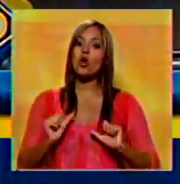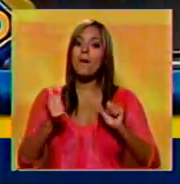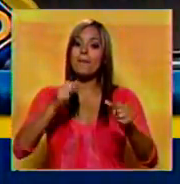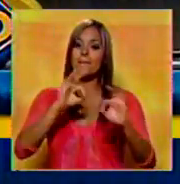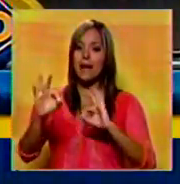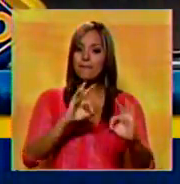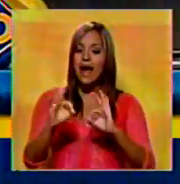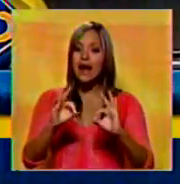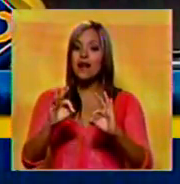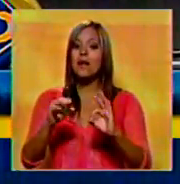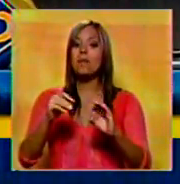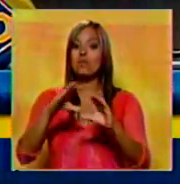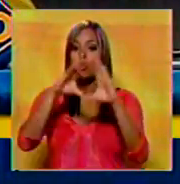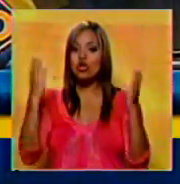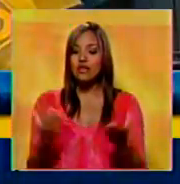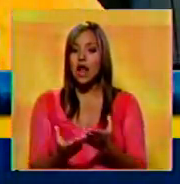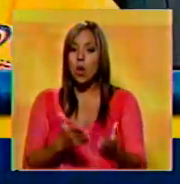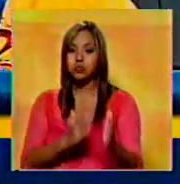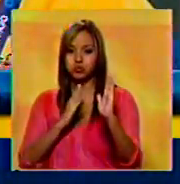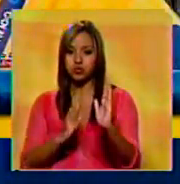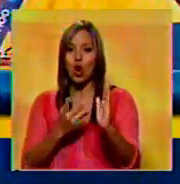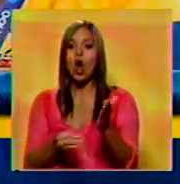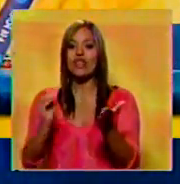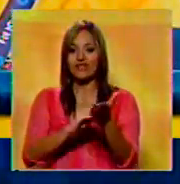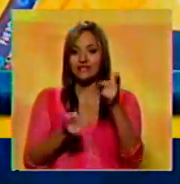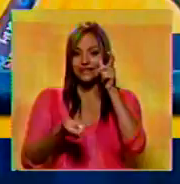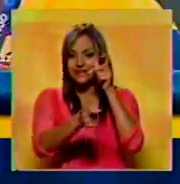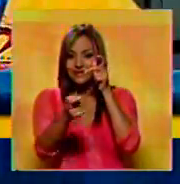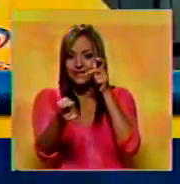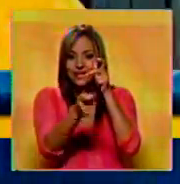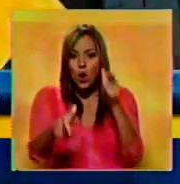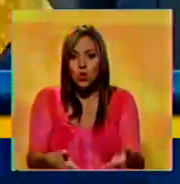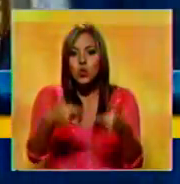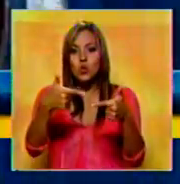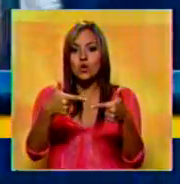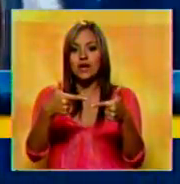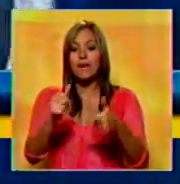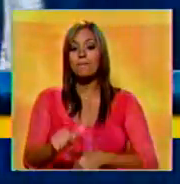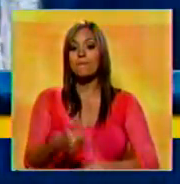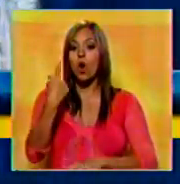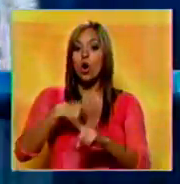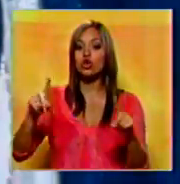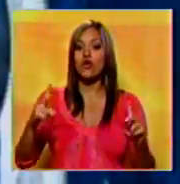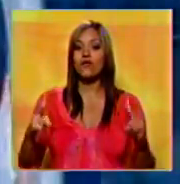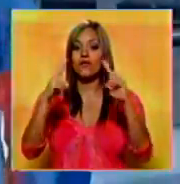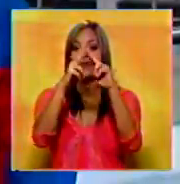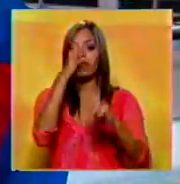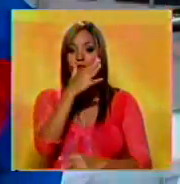prepararse para clasificar los Juegos Mundiales de Combate en San Petersburgo en octubre próximo y en el Máster de París